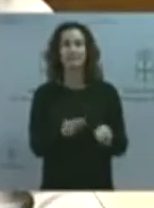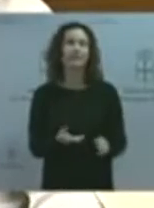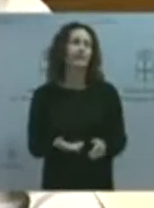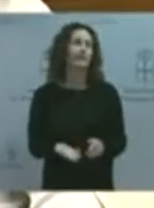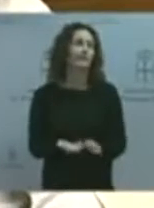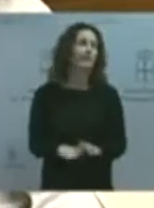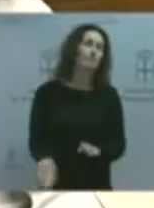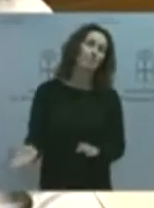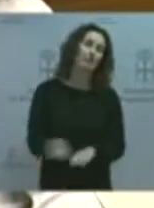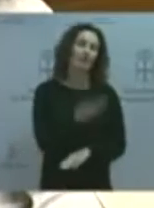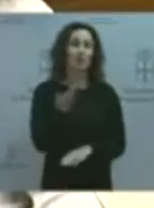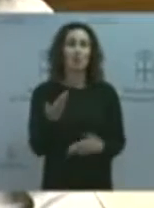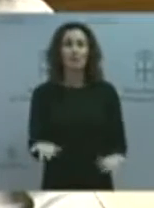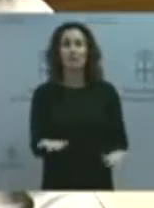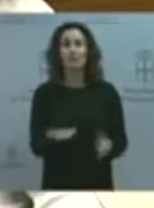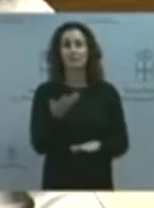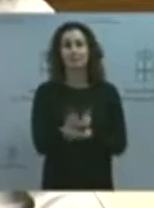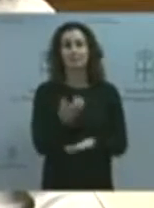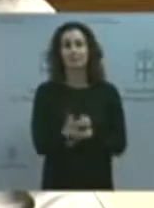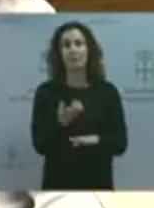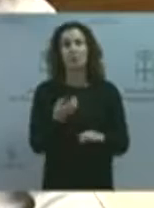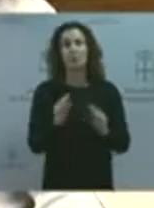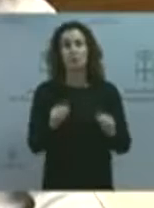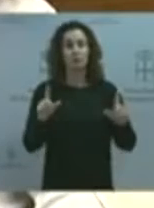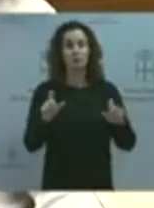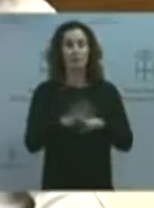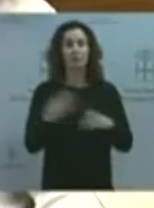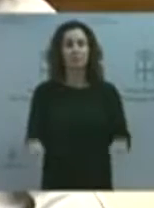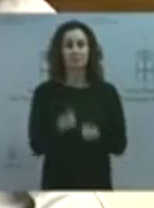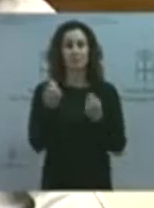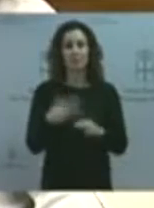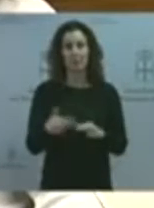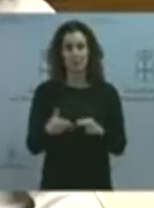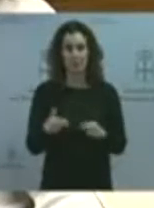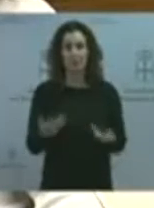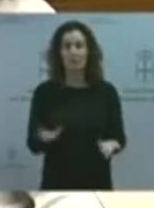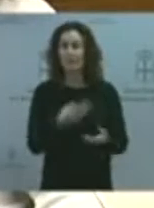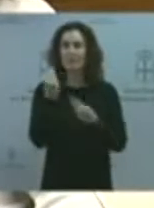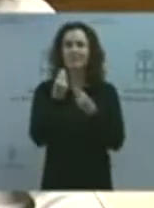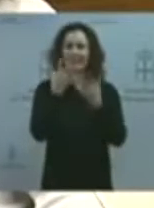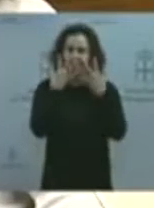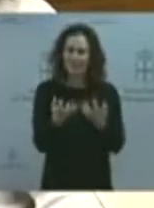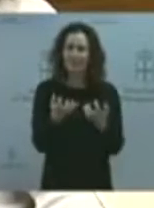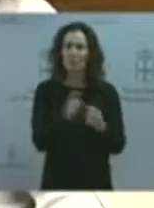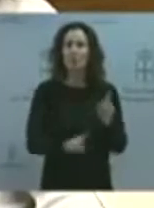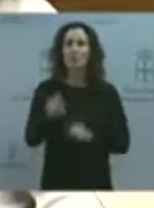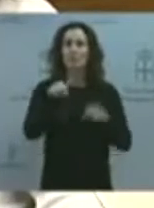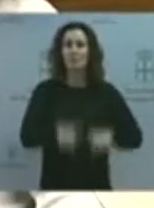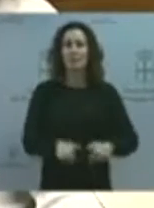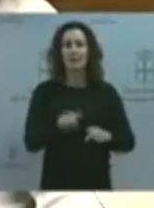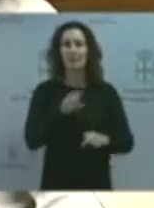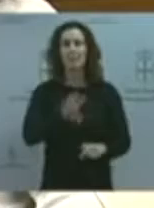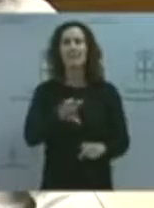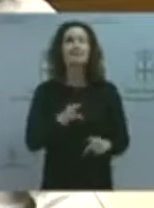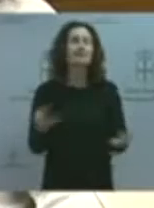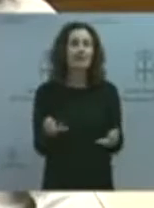como algo más que propaganda política, pensemos en serio en qué consisten los problemas de nuestro país. No se puede dejar de mencionar cuánto